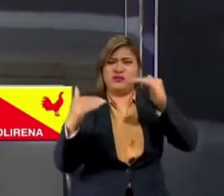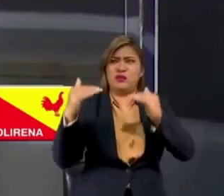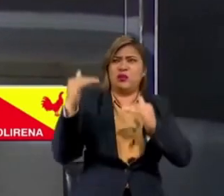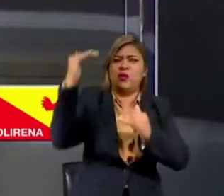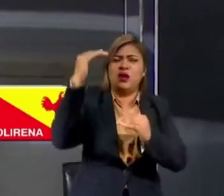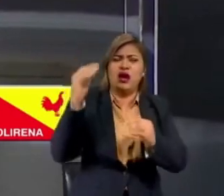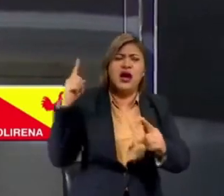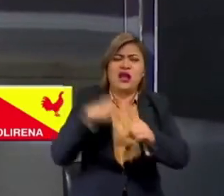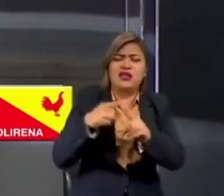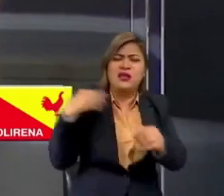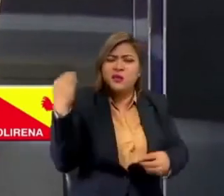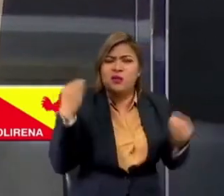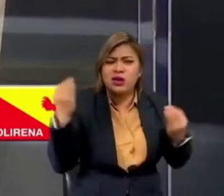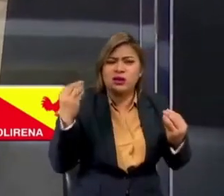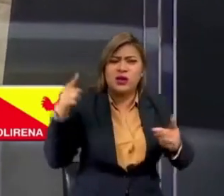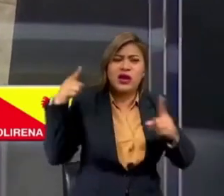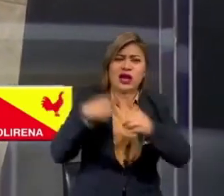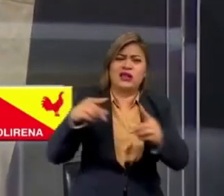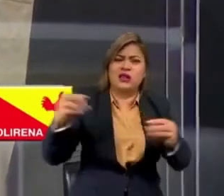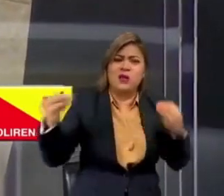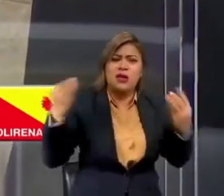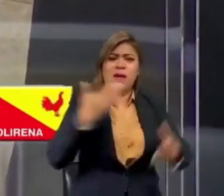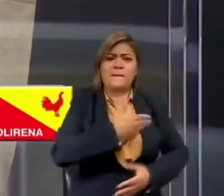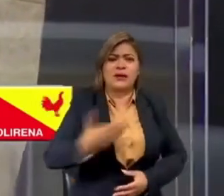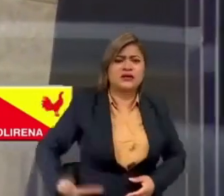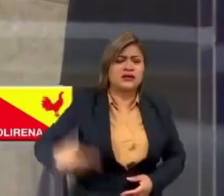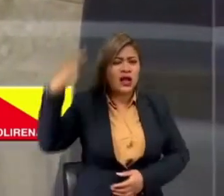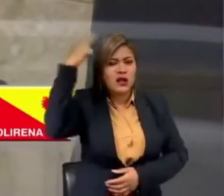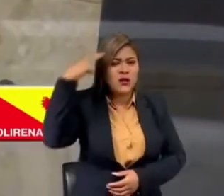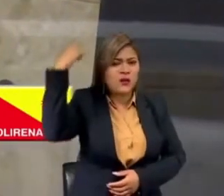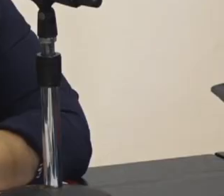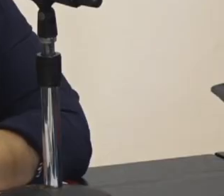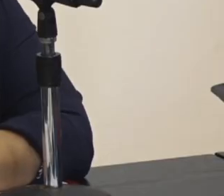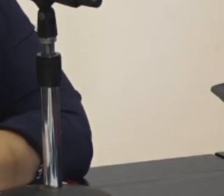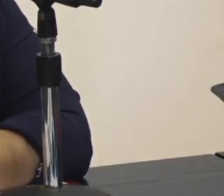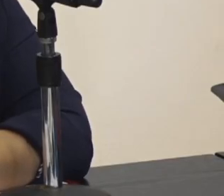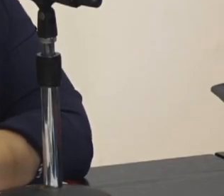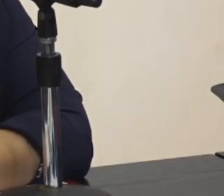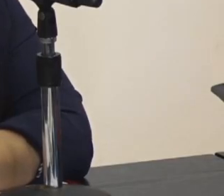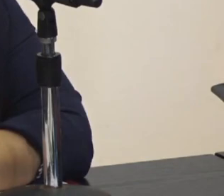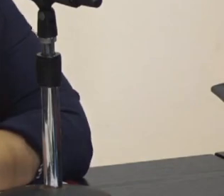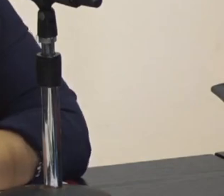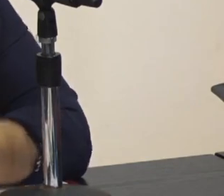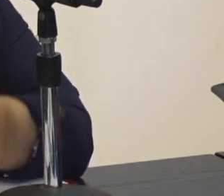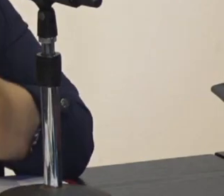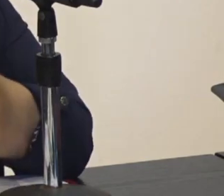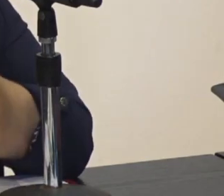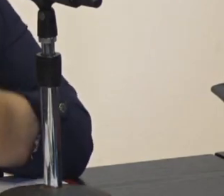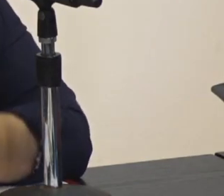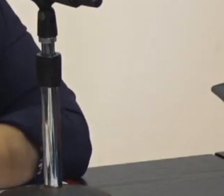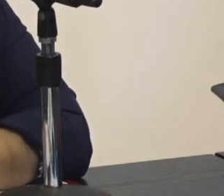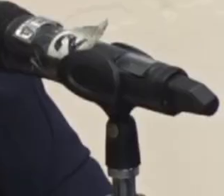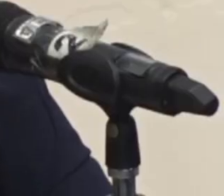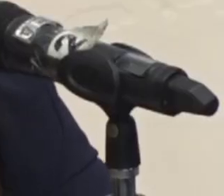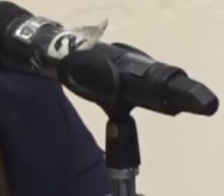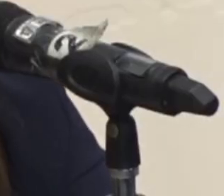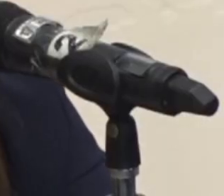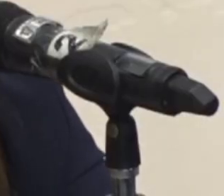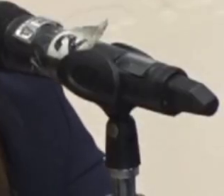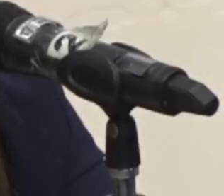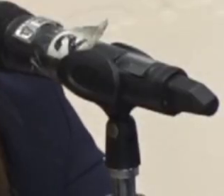¿Hasta cuándo, señor presidente, cumpla su promesa? Porque aquí no se ha querido leer